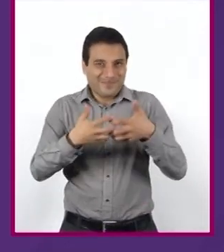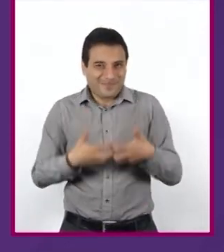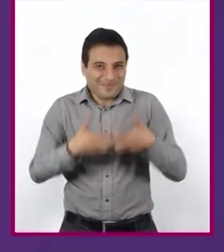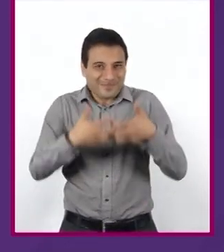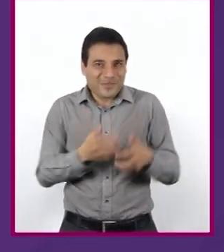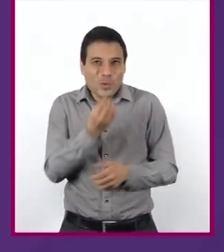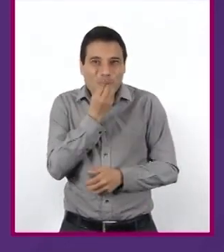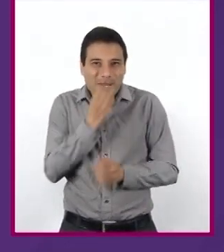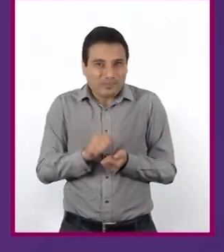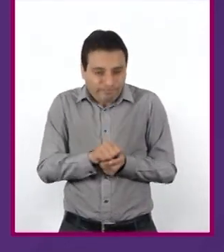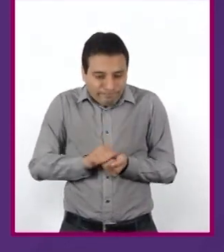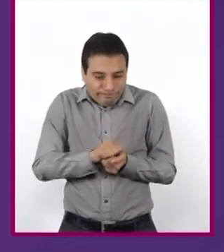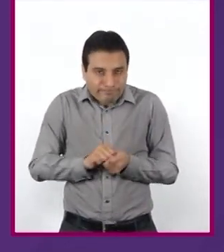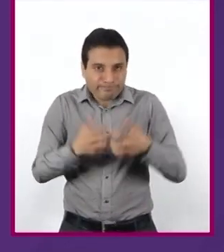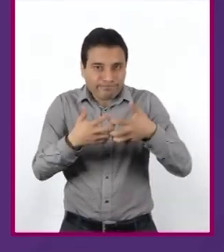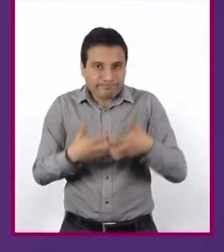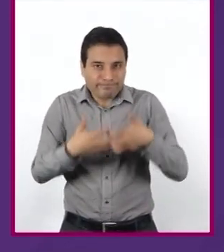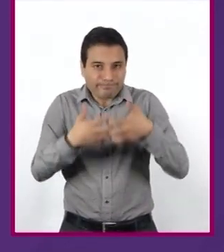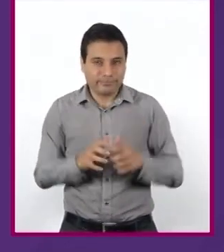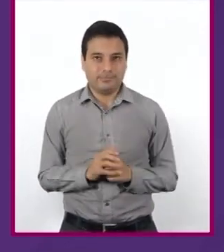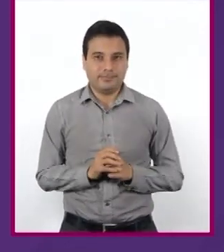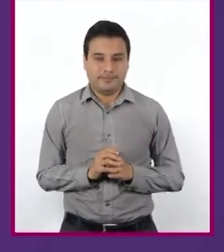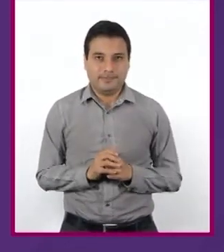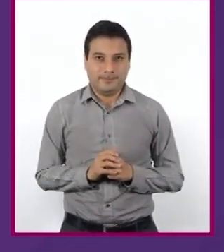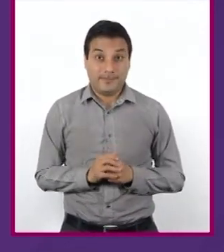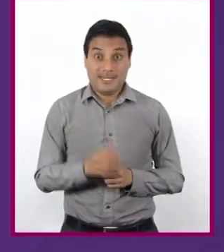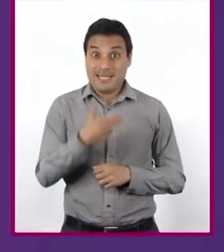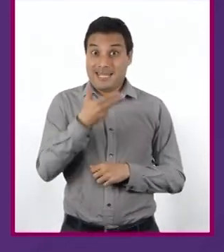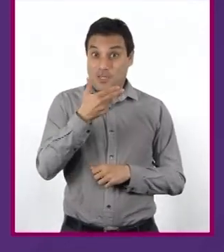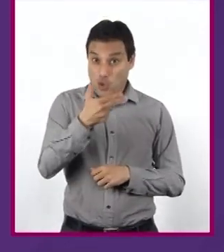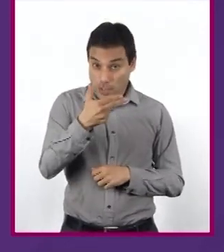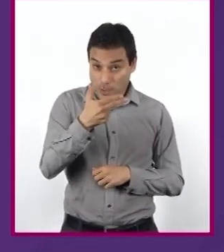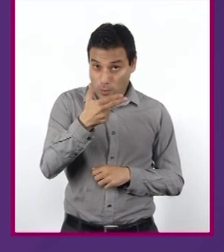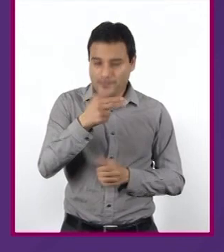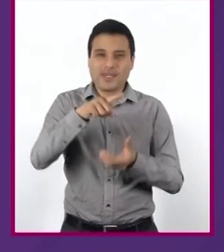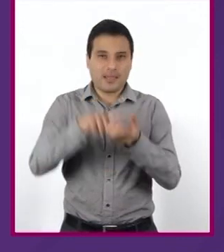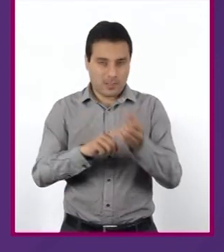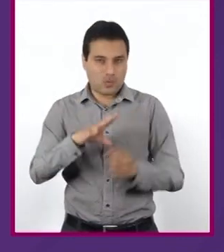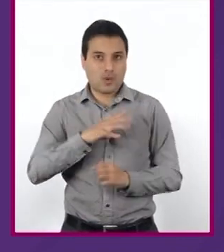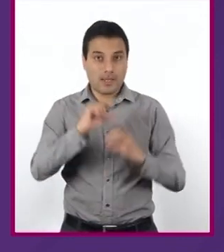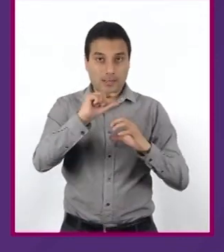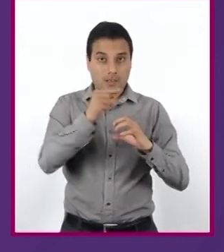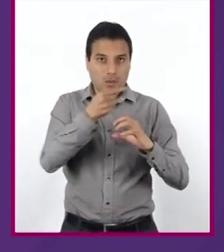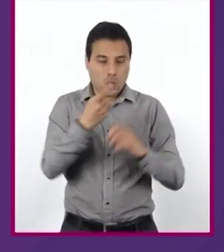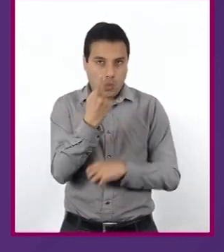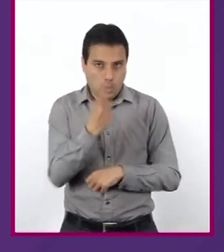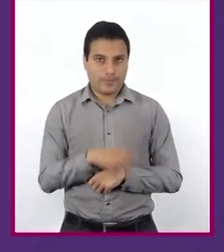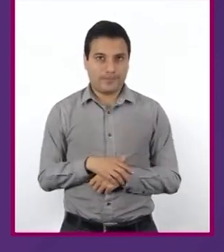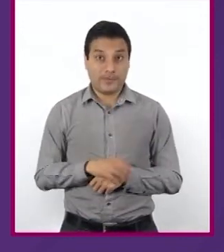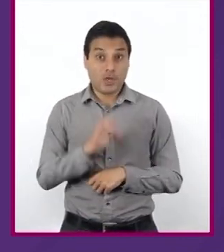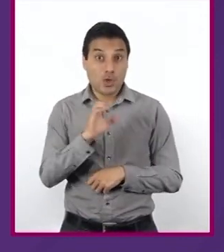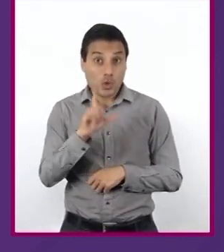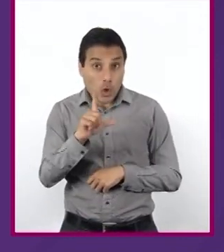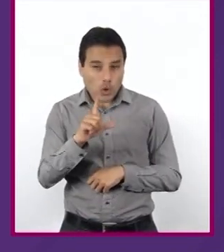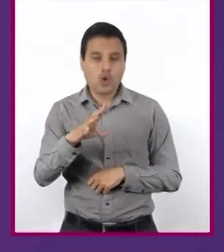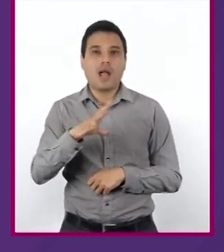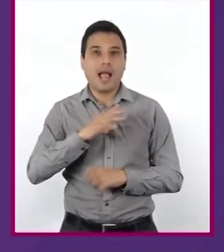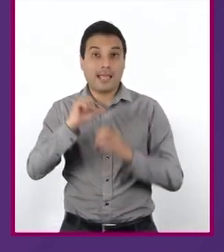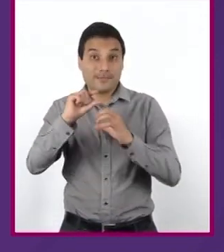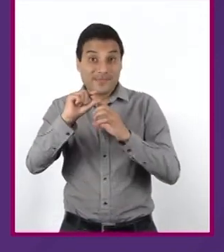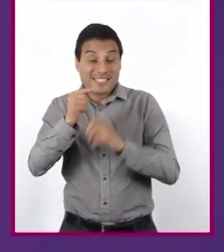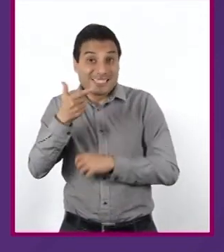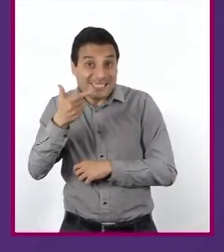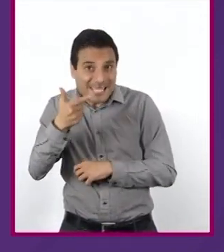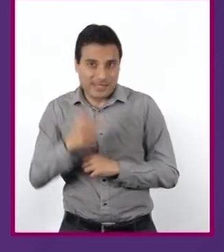jugos gástricos. El hidrógeno tiene un electrón de valencia, mientras que el cloro tiene 7 electrones